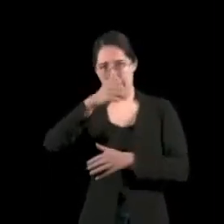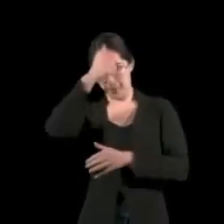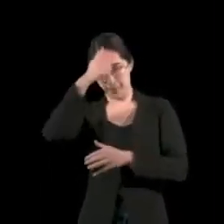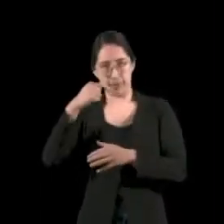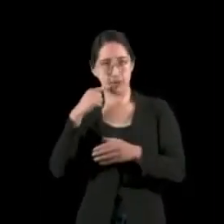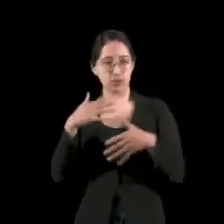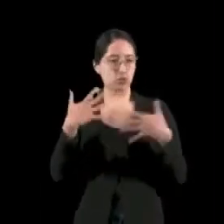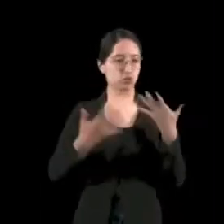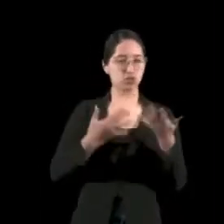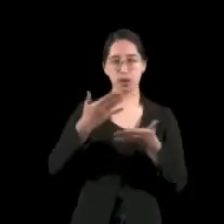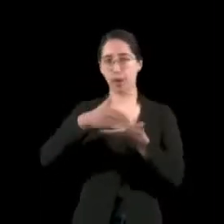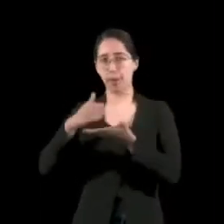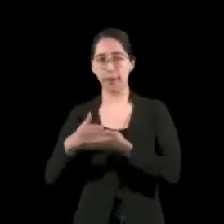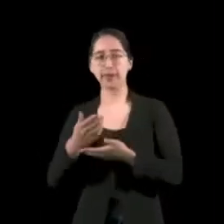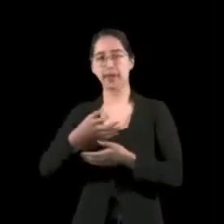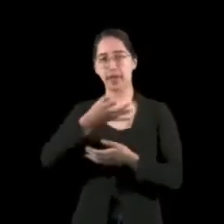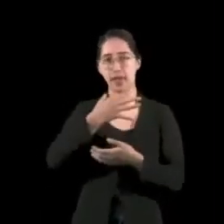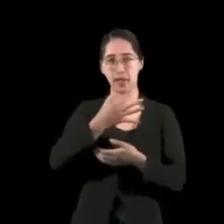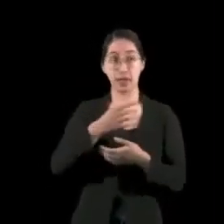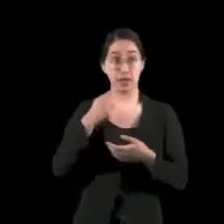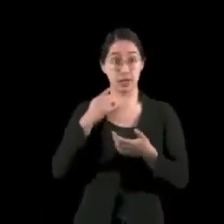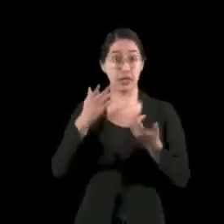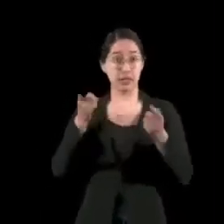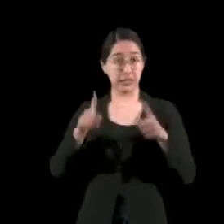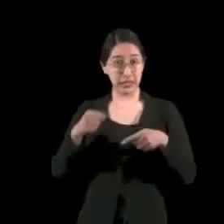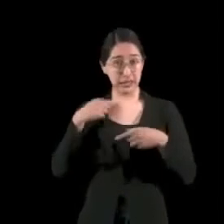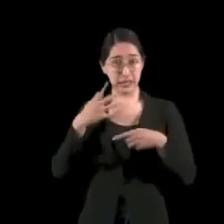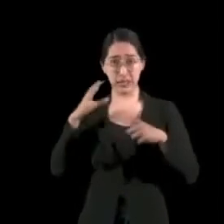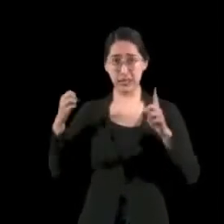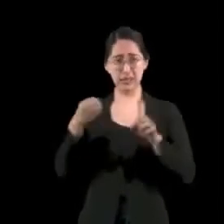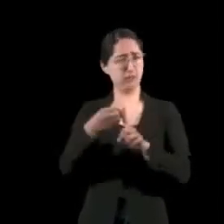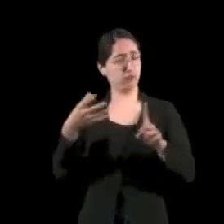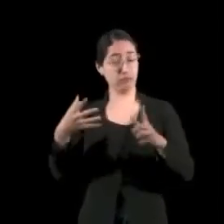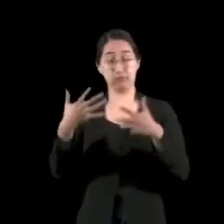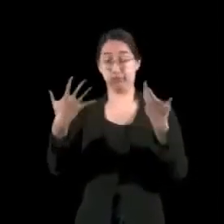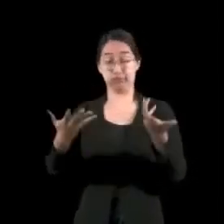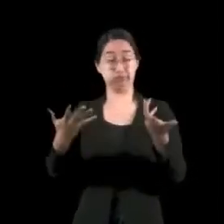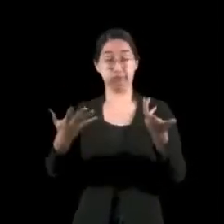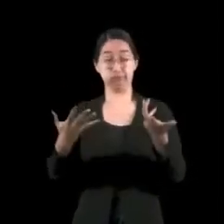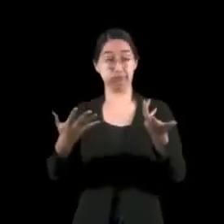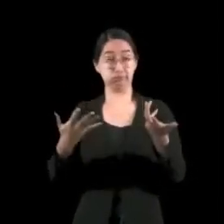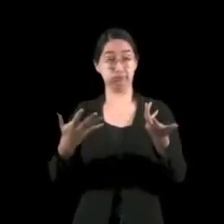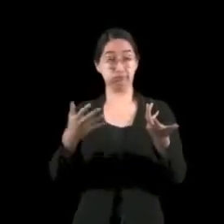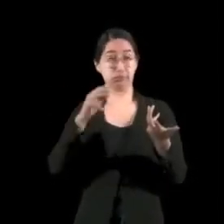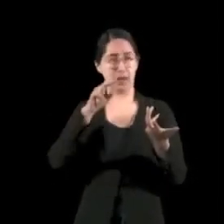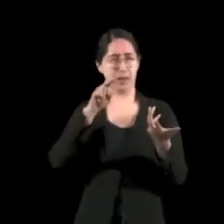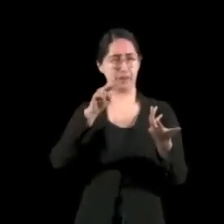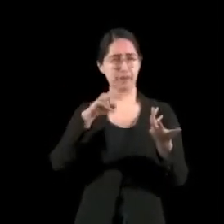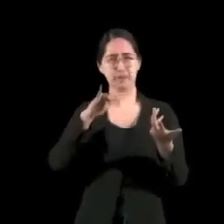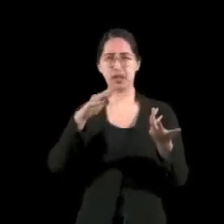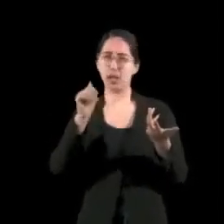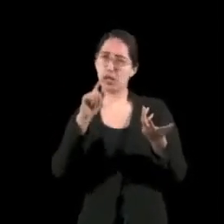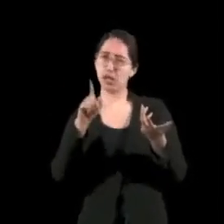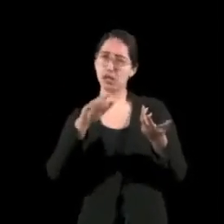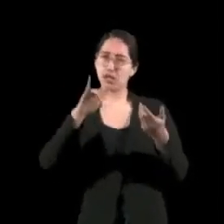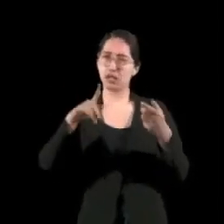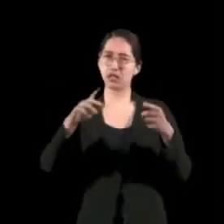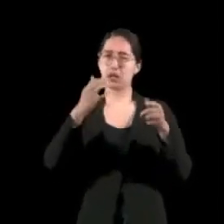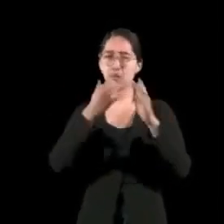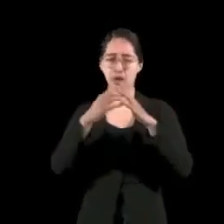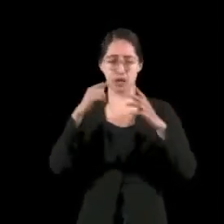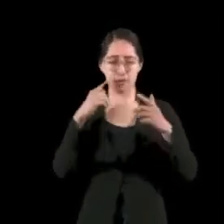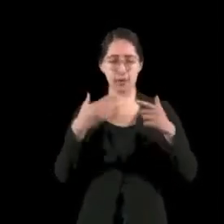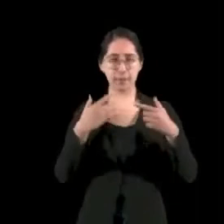algo que me impactó mucho que vi en el Pato, era la leishmaniasis, una que genera una úlcera en la